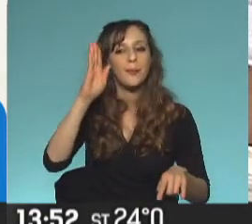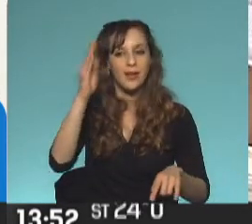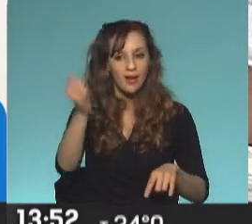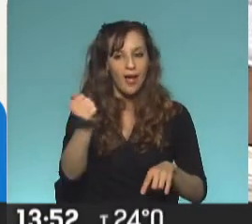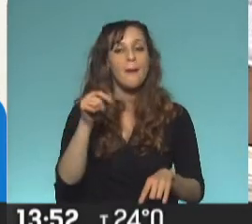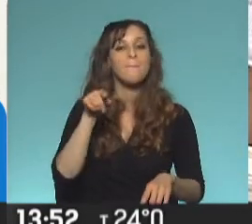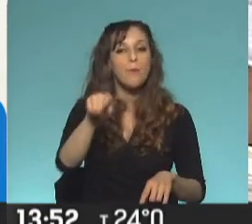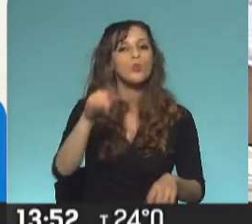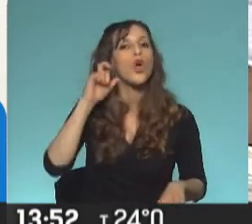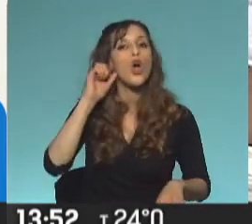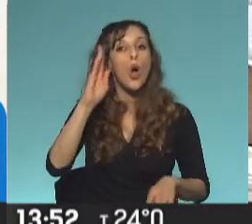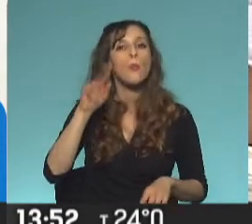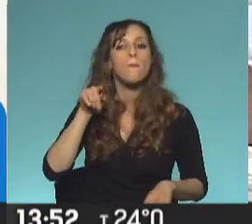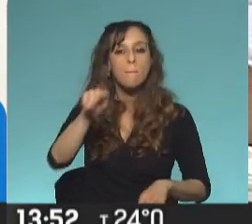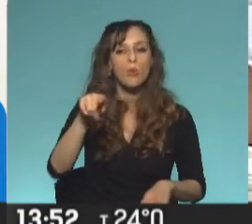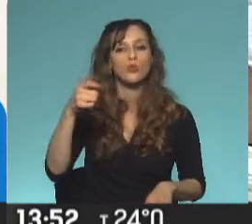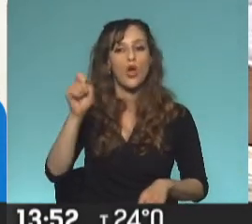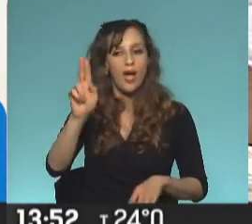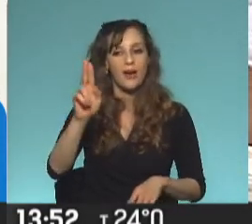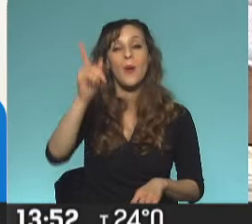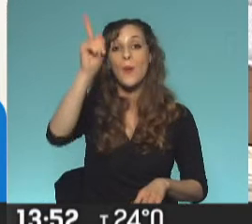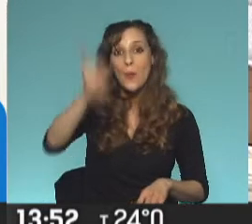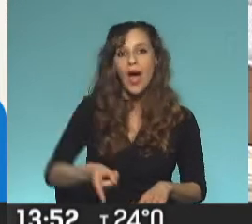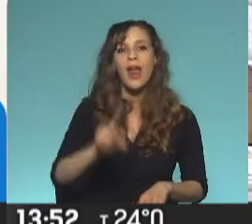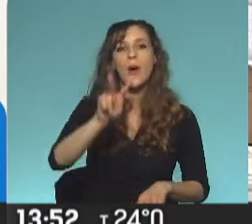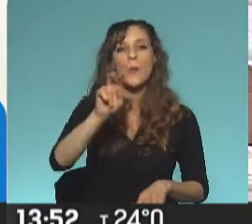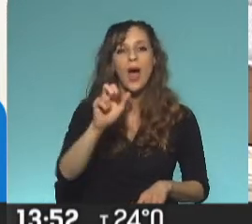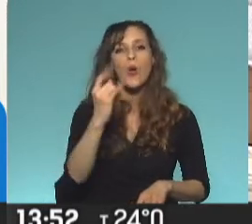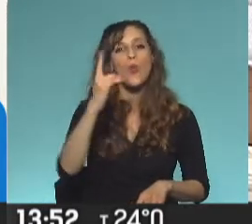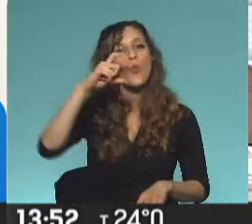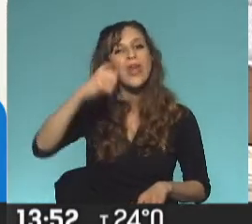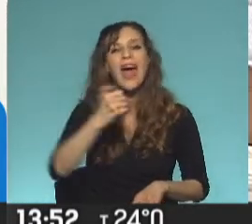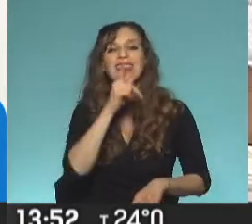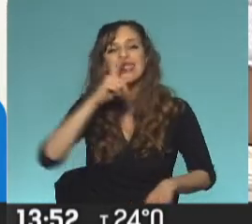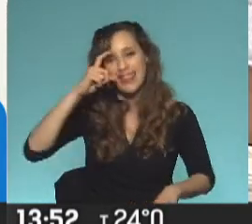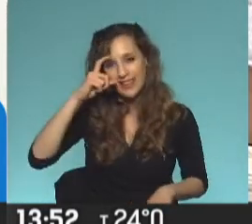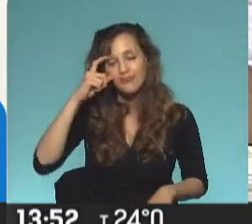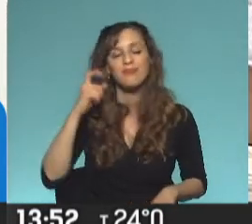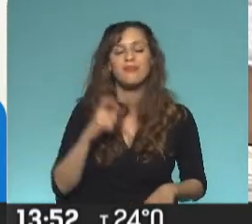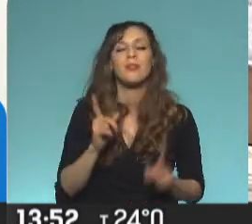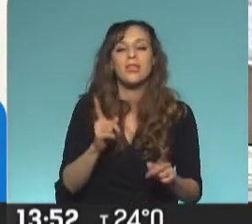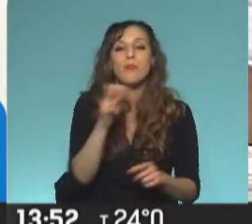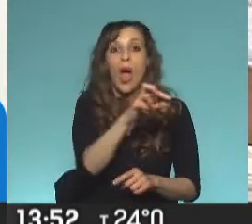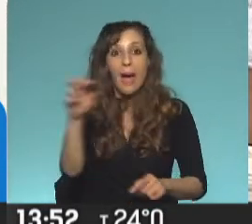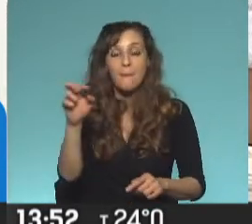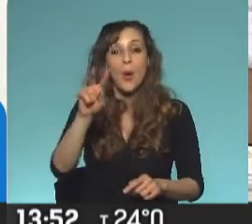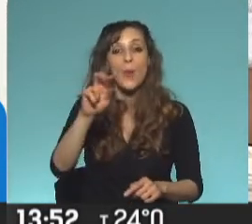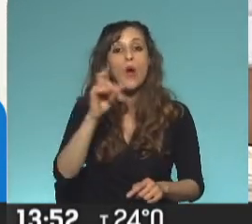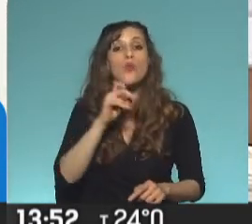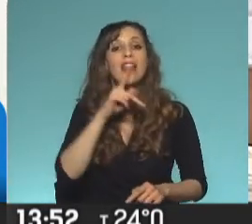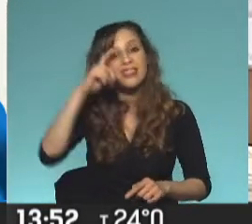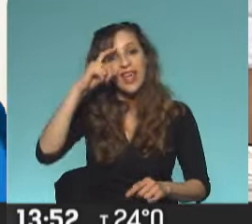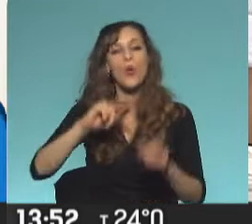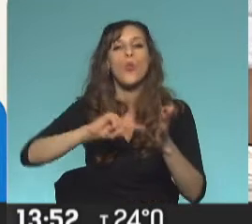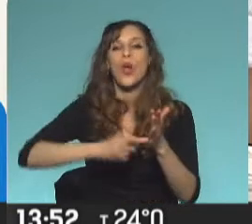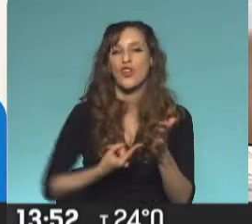www.gva.es punto art vacuna t la aplicación es vacuna t buenos aires- que ya funciona en el sistema